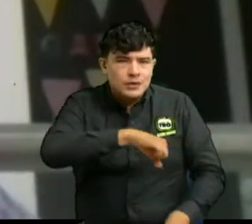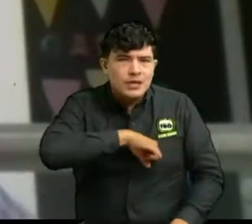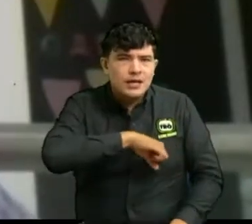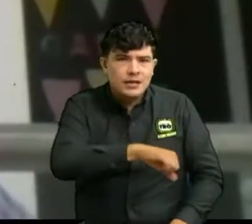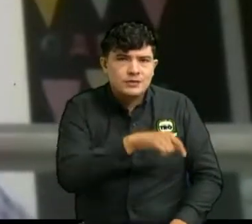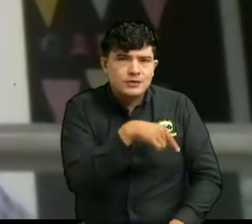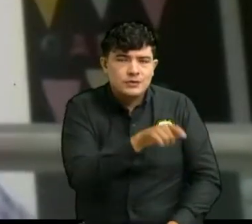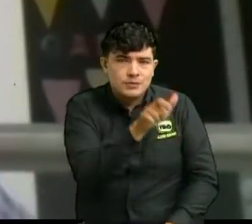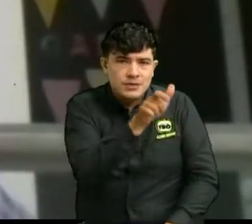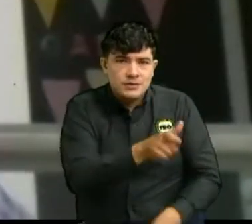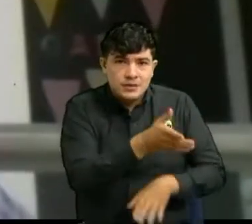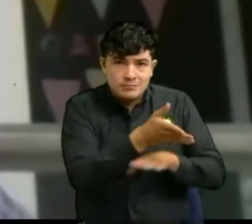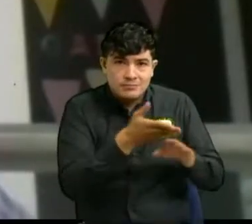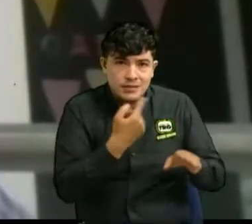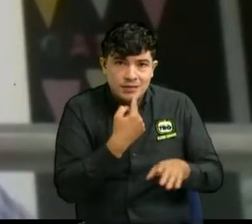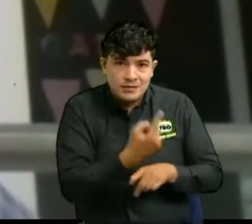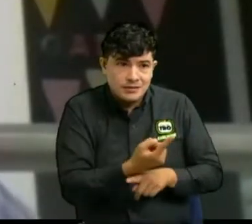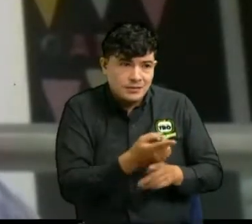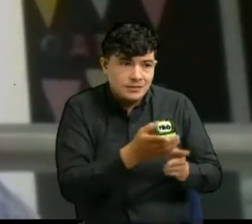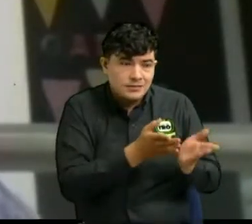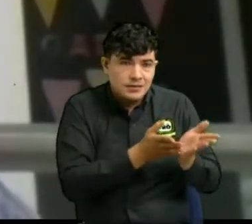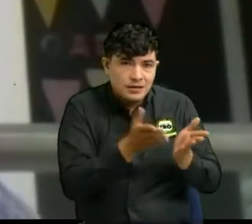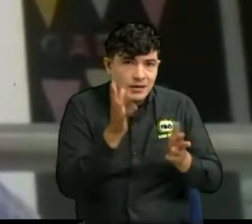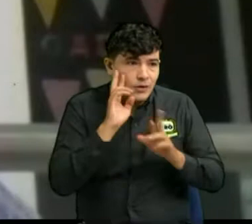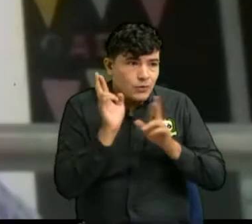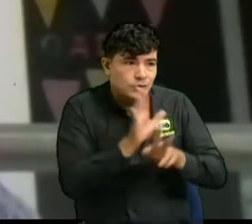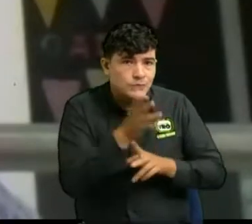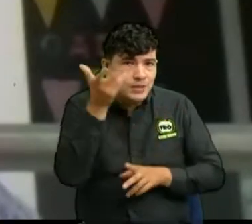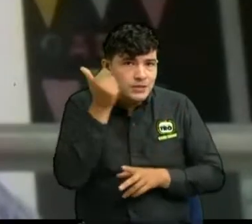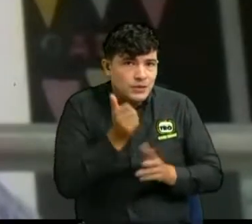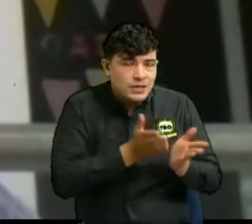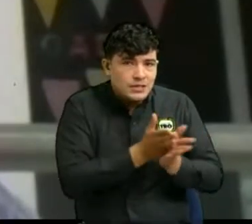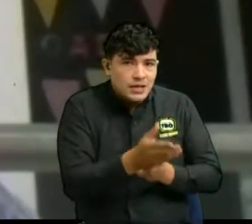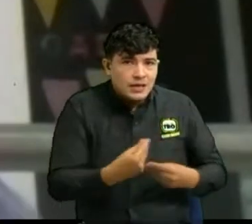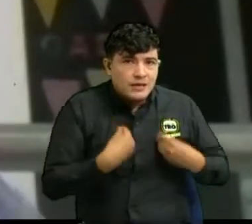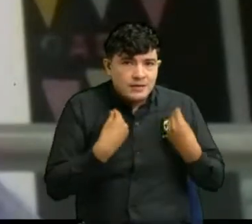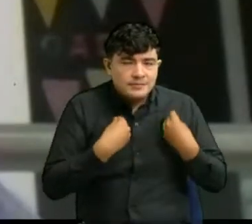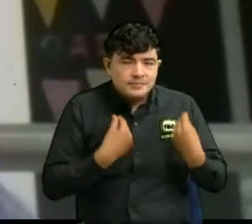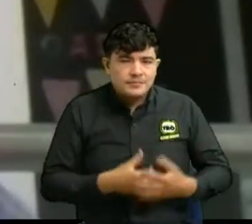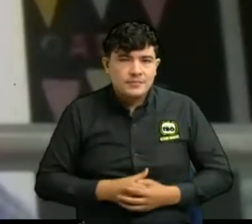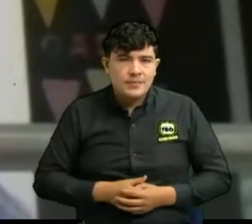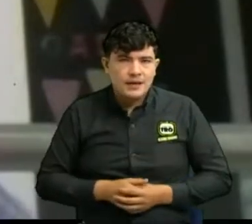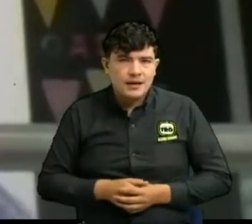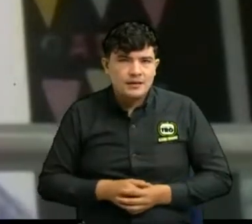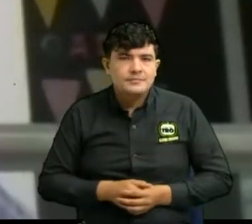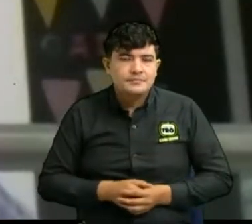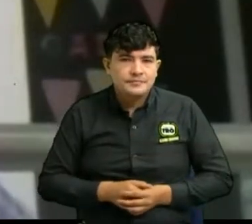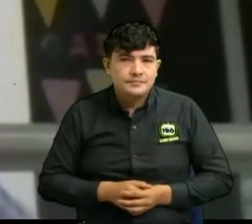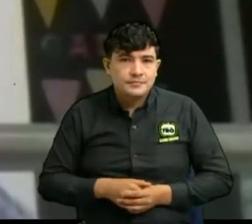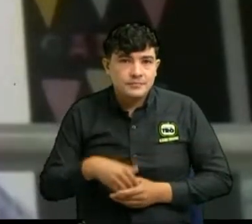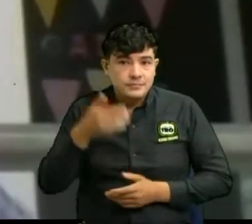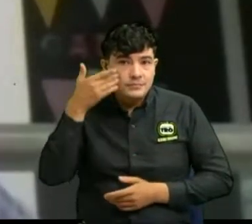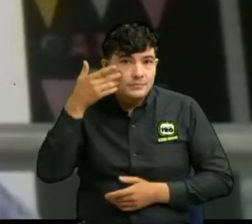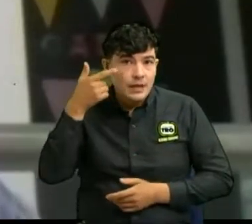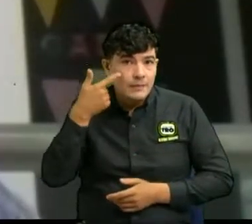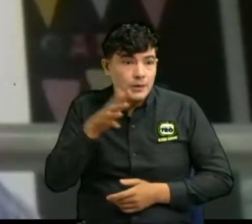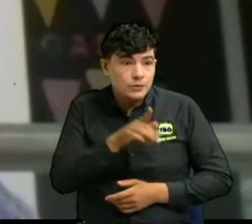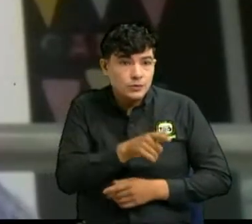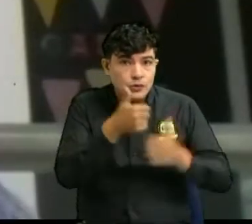que, según la televidente, ostenta la calidad de novia. Lo que ella tuvo que equiparar en Colpensiones fue una relación como